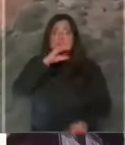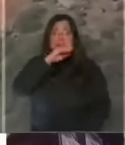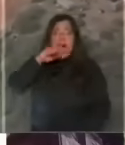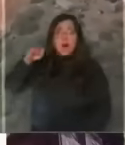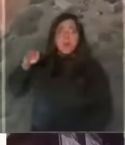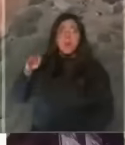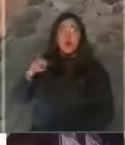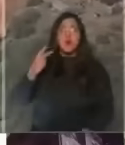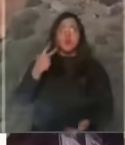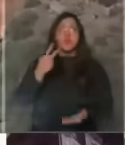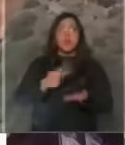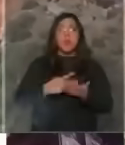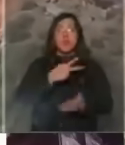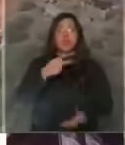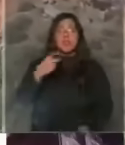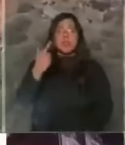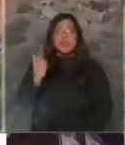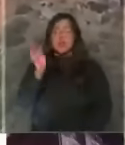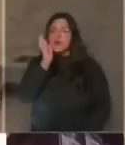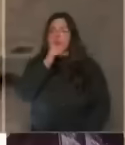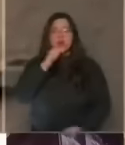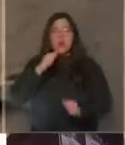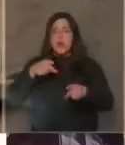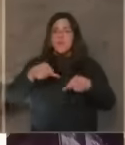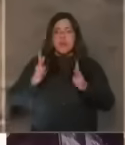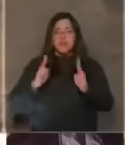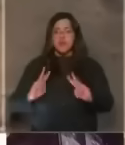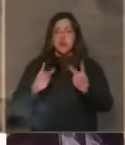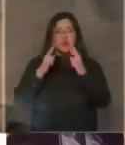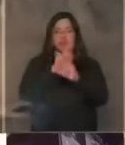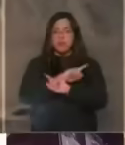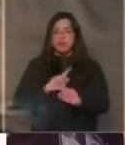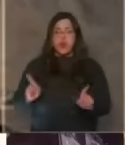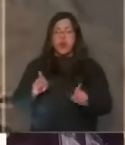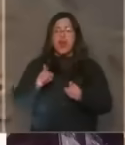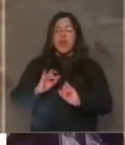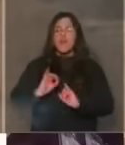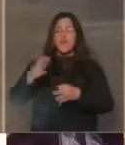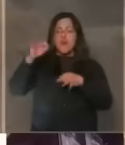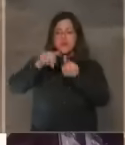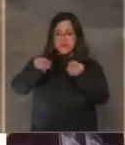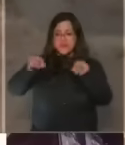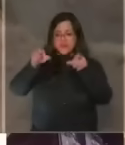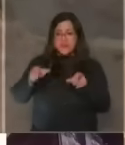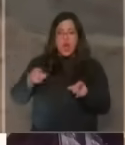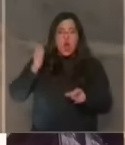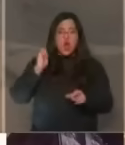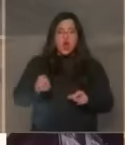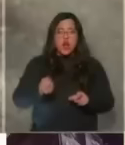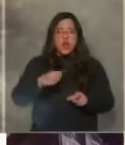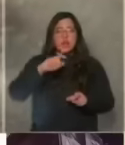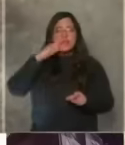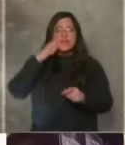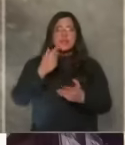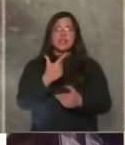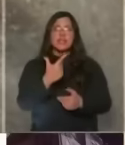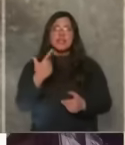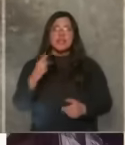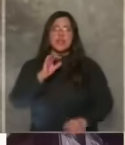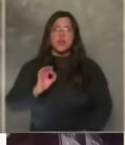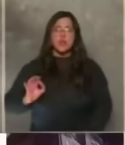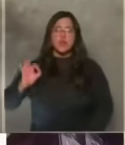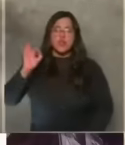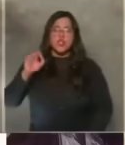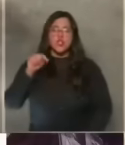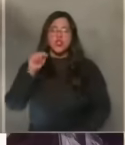2,207 no cuentan con permiso de edificación de acuerdo a un informe de contraloría es decir el 77 por